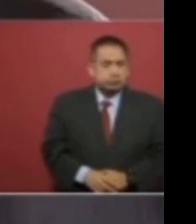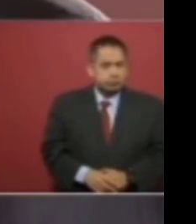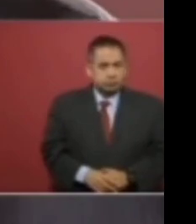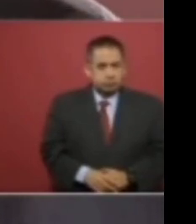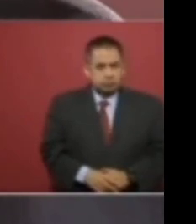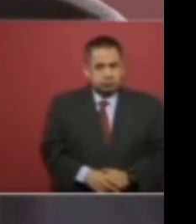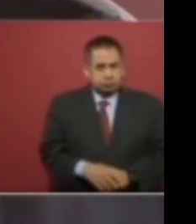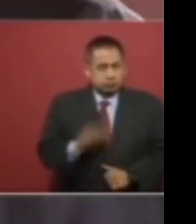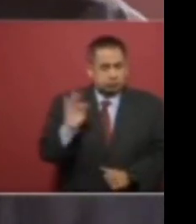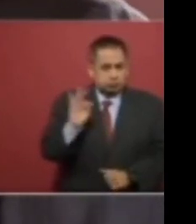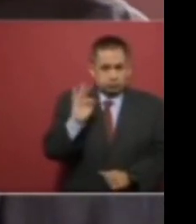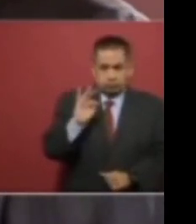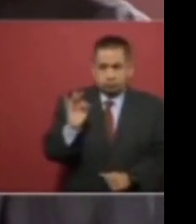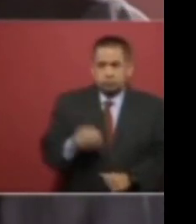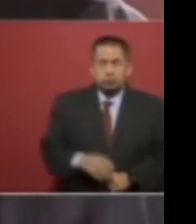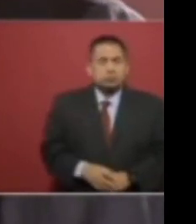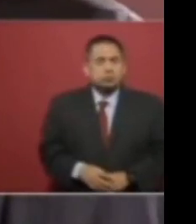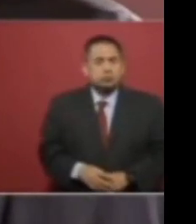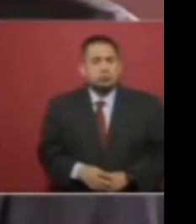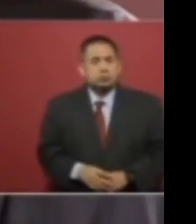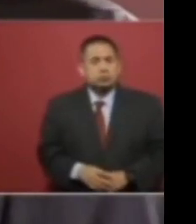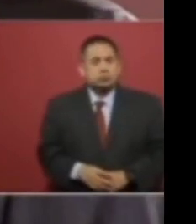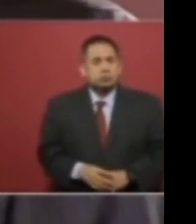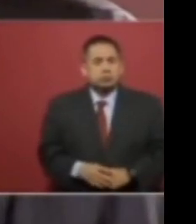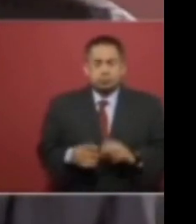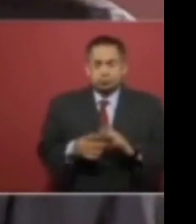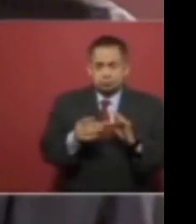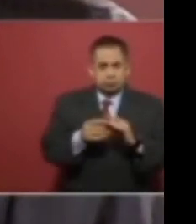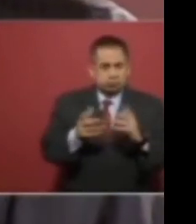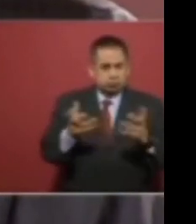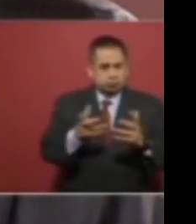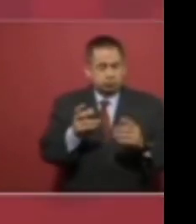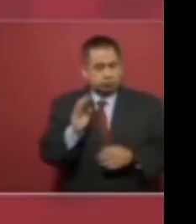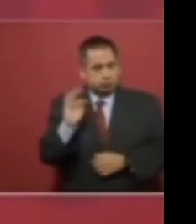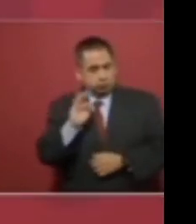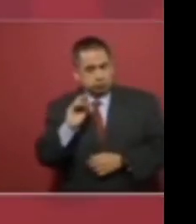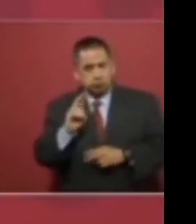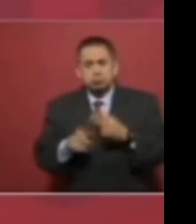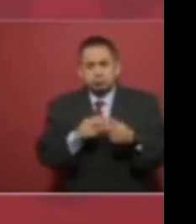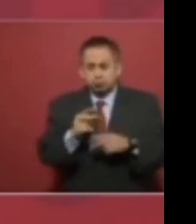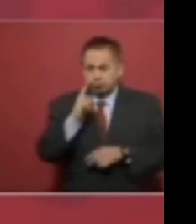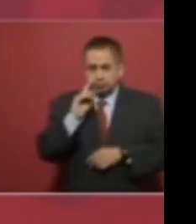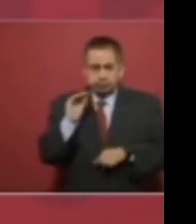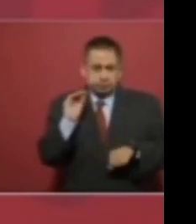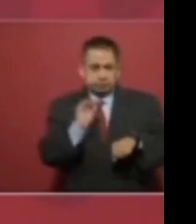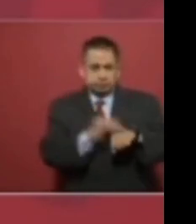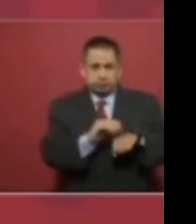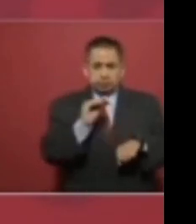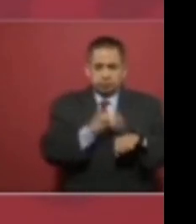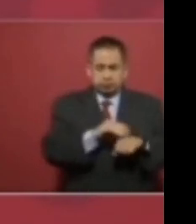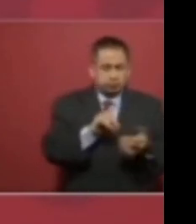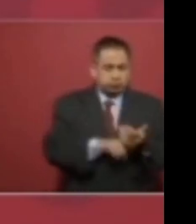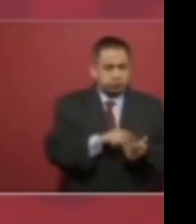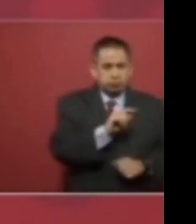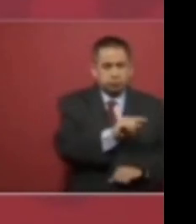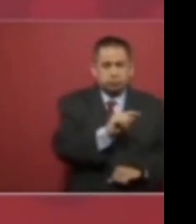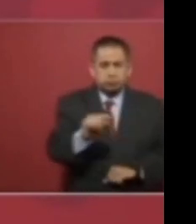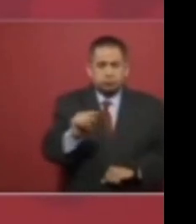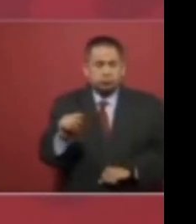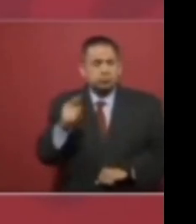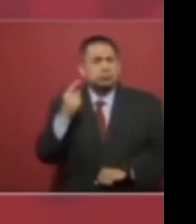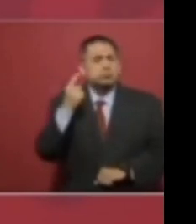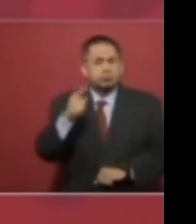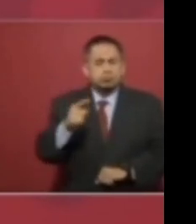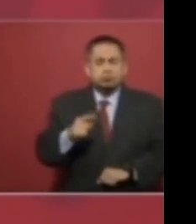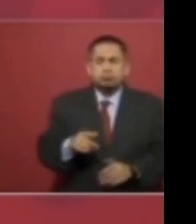es necesario vamos a crear este mecanismo para y